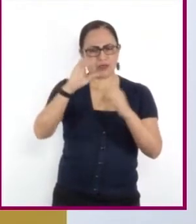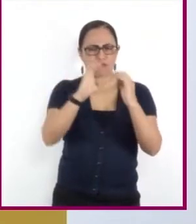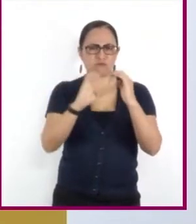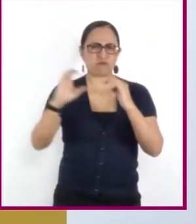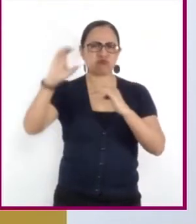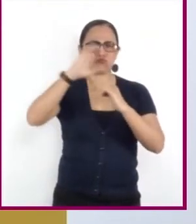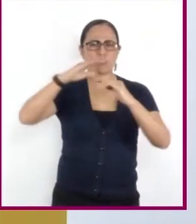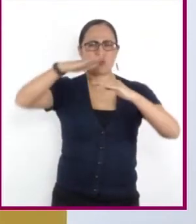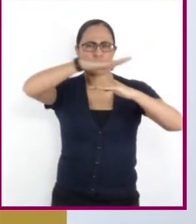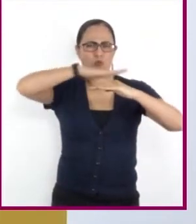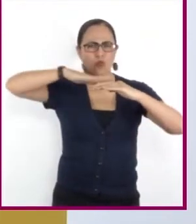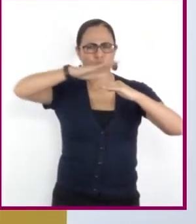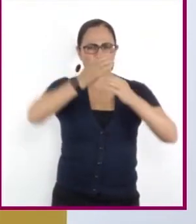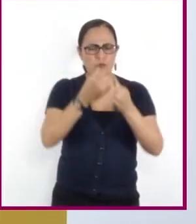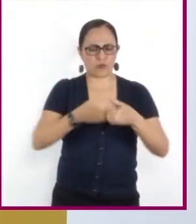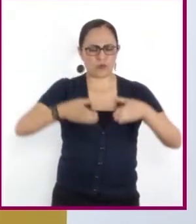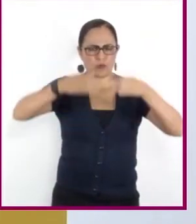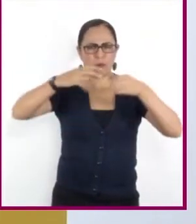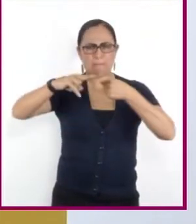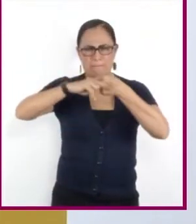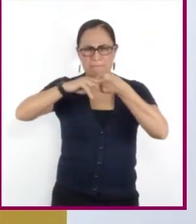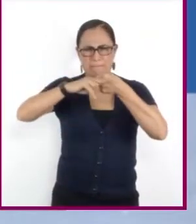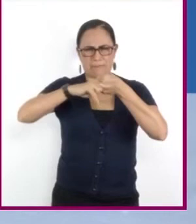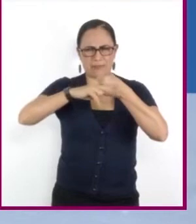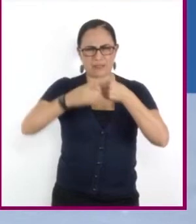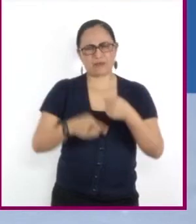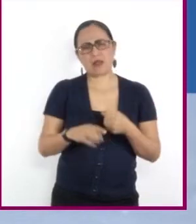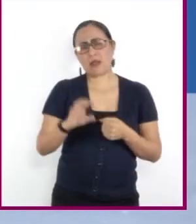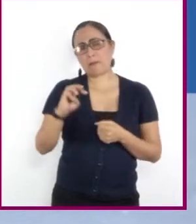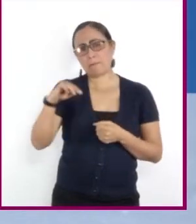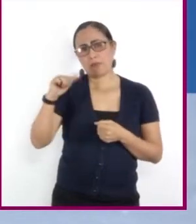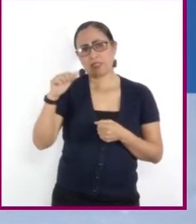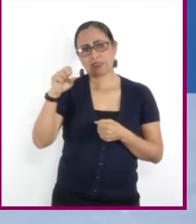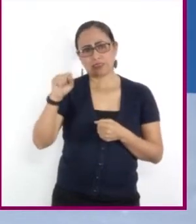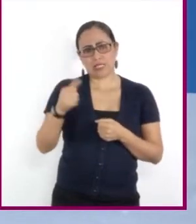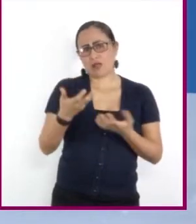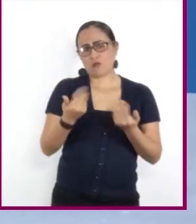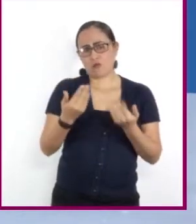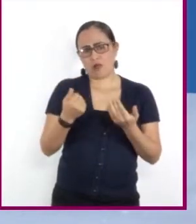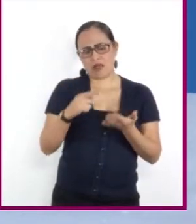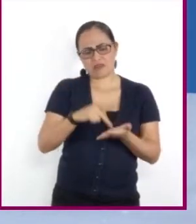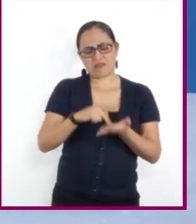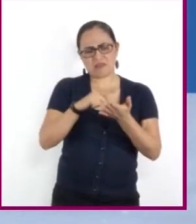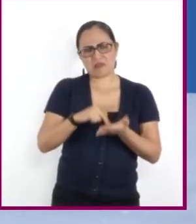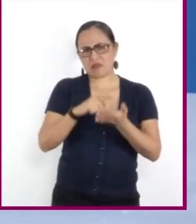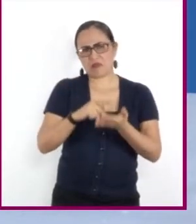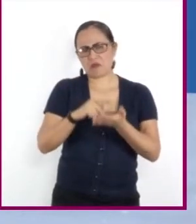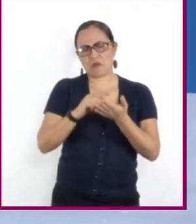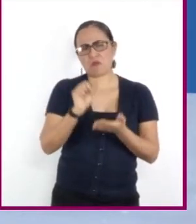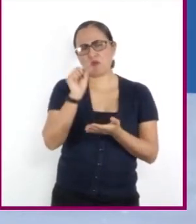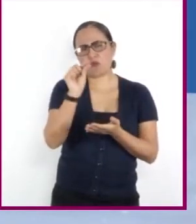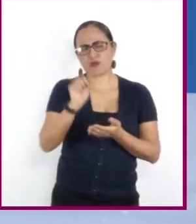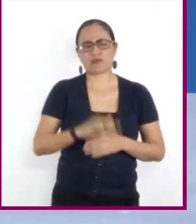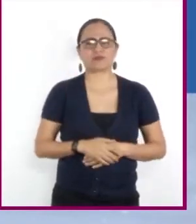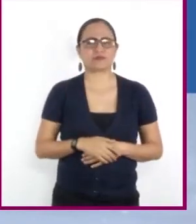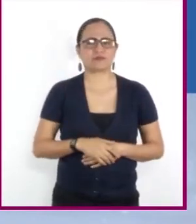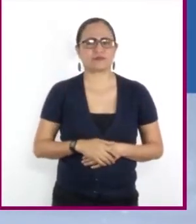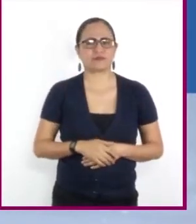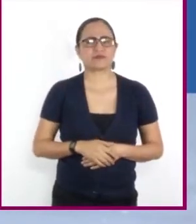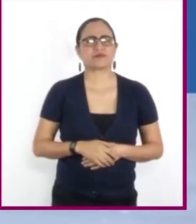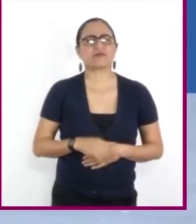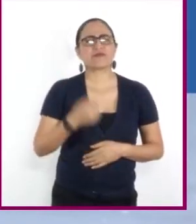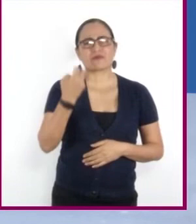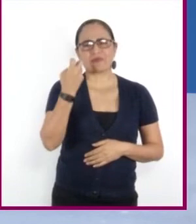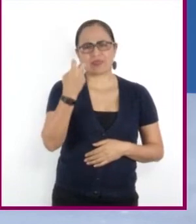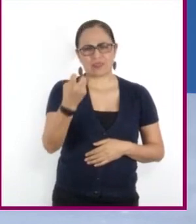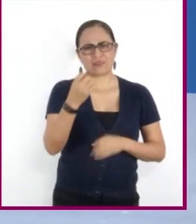superior de la probeta porque al tener menos masa es más ligero. Finalmente, de acuerdo a los datos de